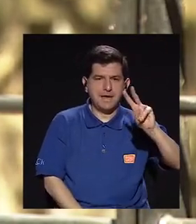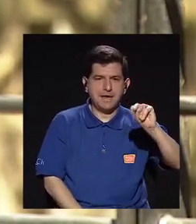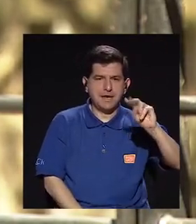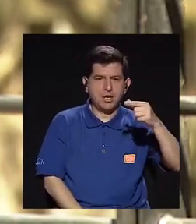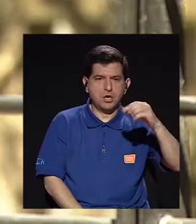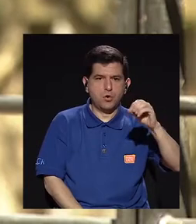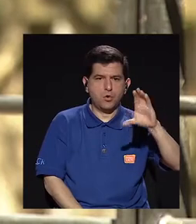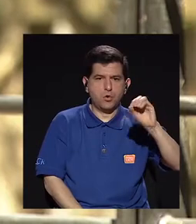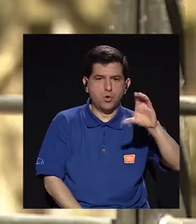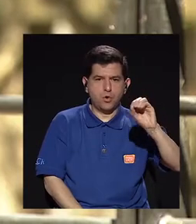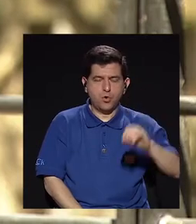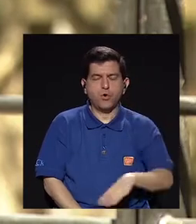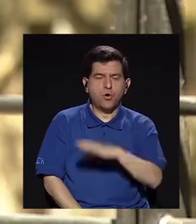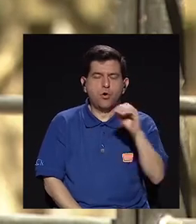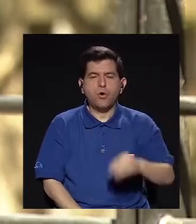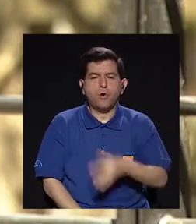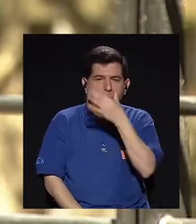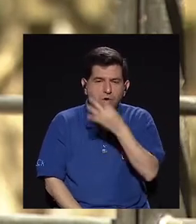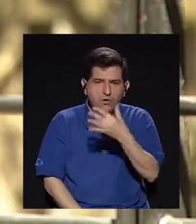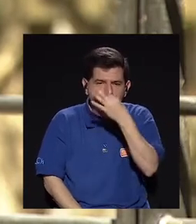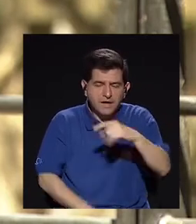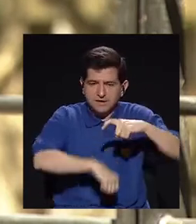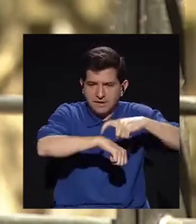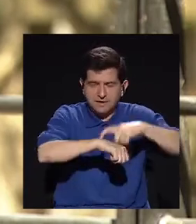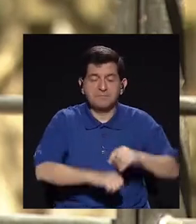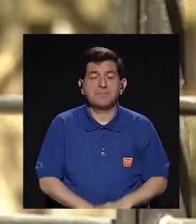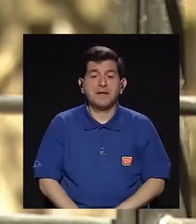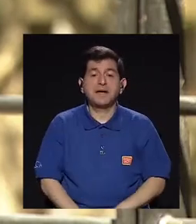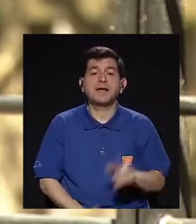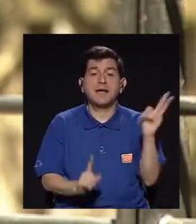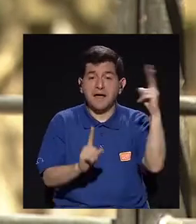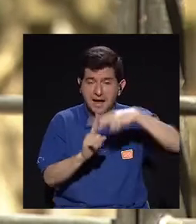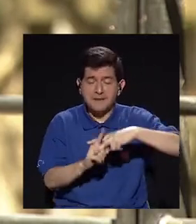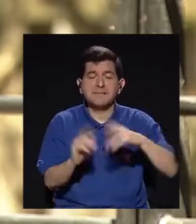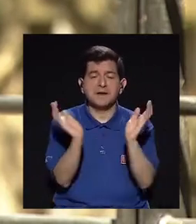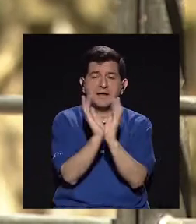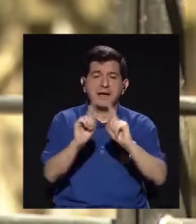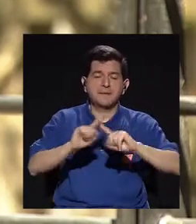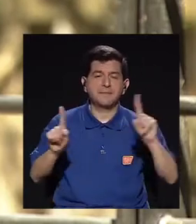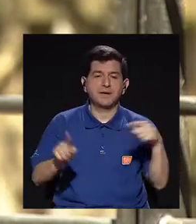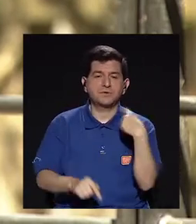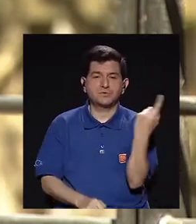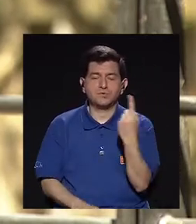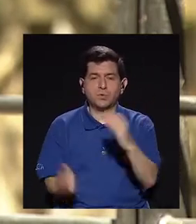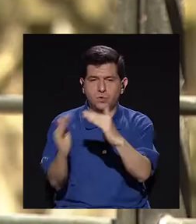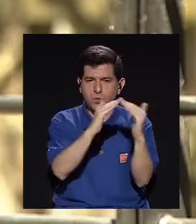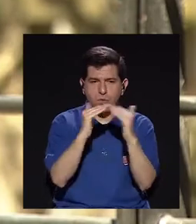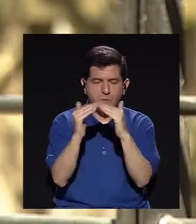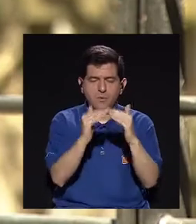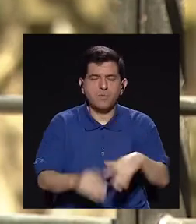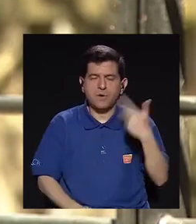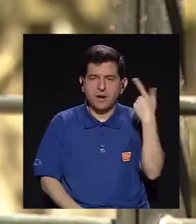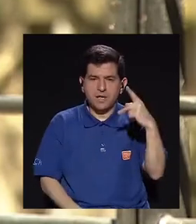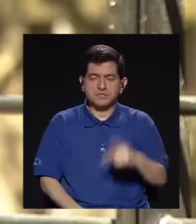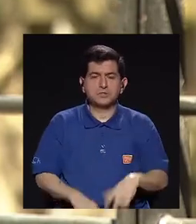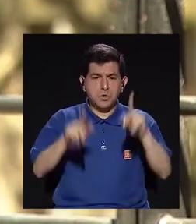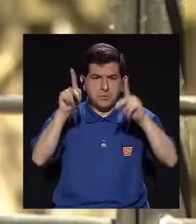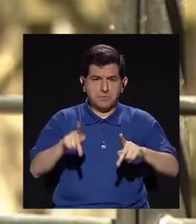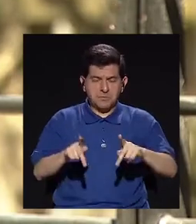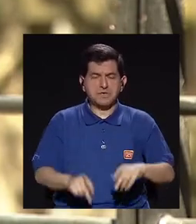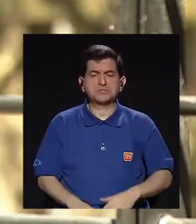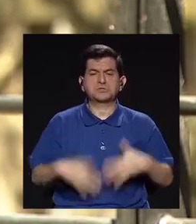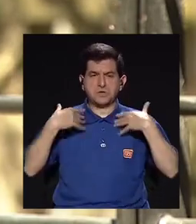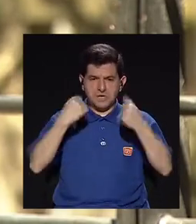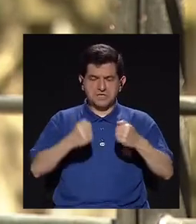también se consiguen las de influenza estacional, que aunque la caja las aplica, pero solamente para población de riesgo. Una persona sana,